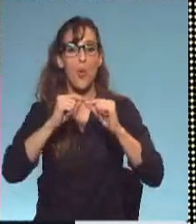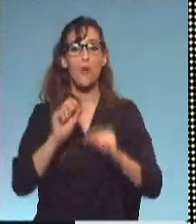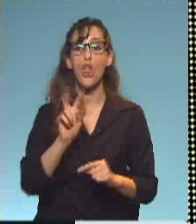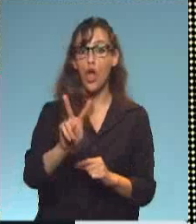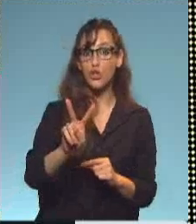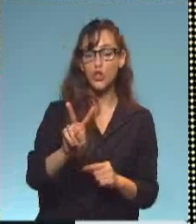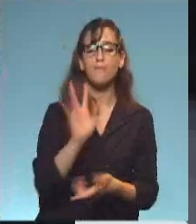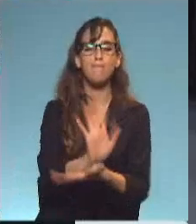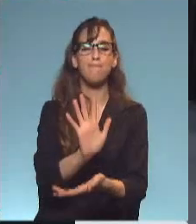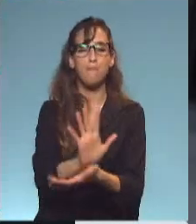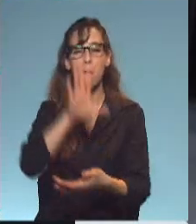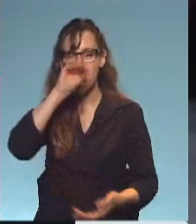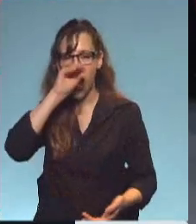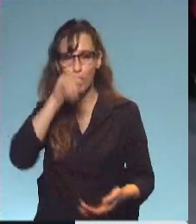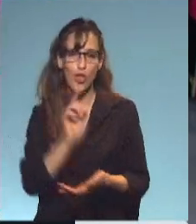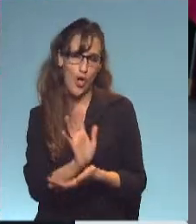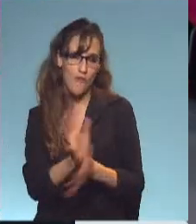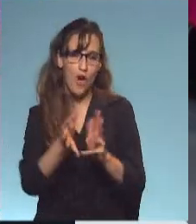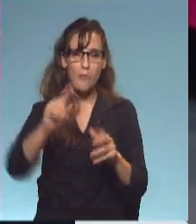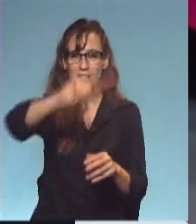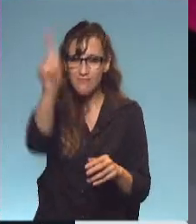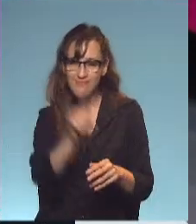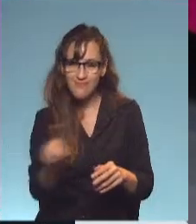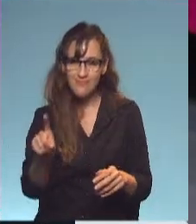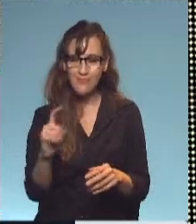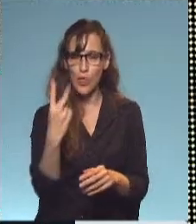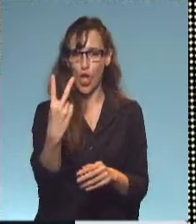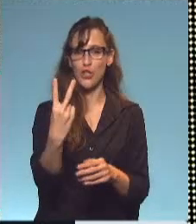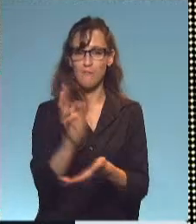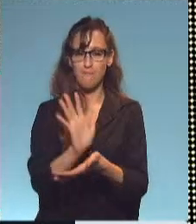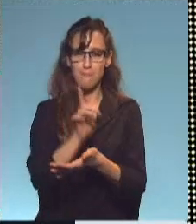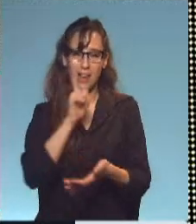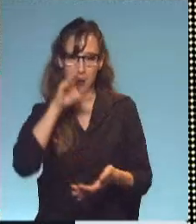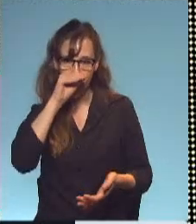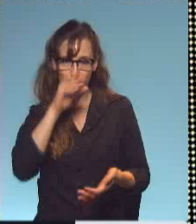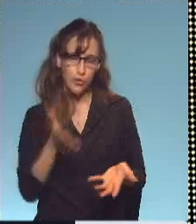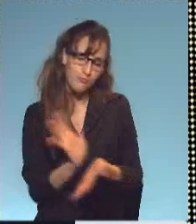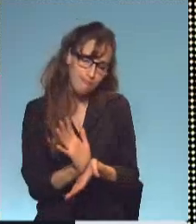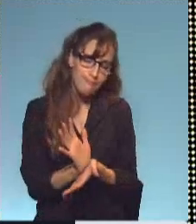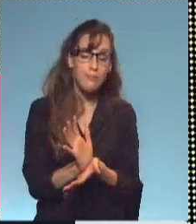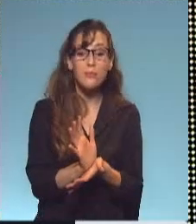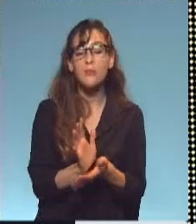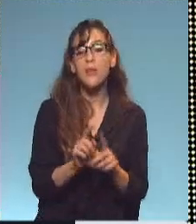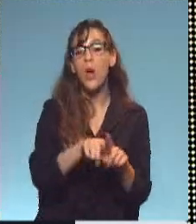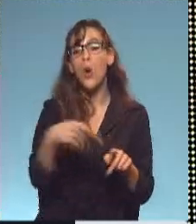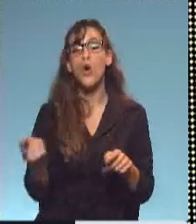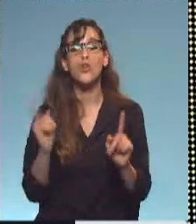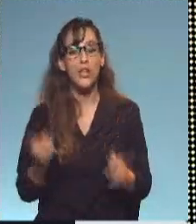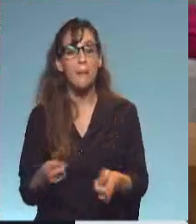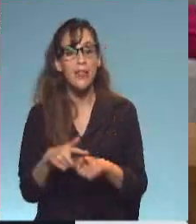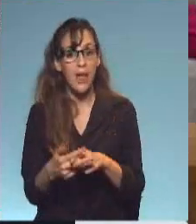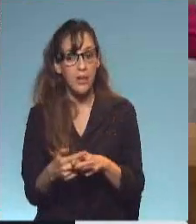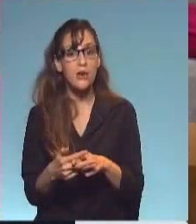el 2 es un pato, porque el 2 tiene forma de 2, es más fácil, claro, de acordarse. Claro. Otra técnica que otro día voy a contar también, porque hay otras técnicas, pero basadas en el